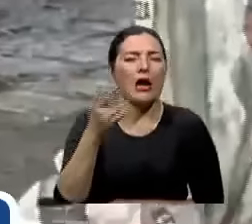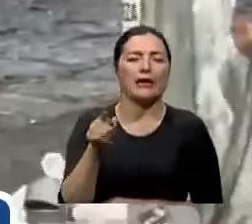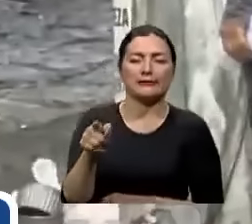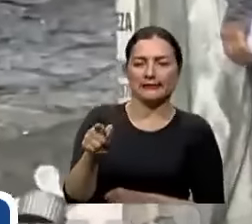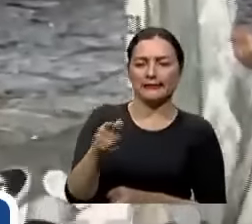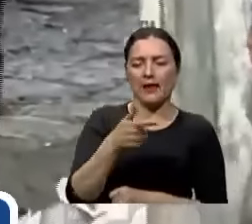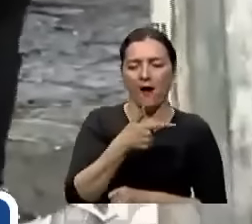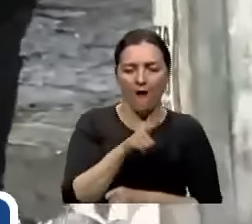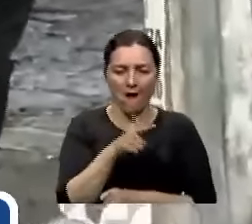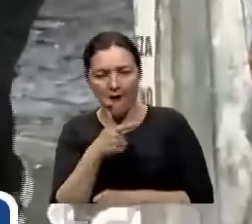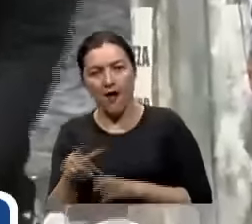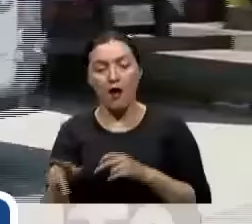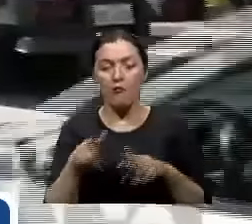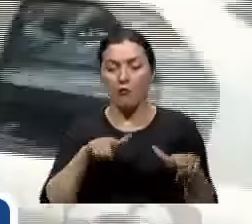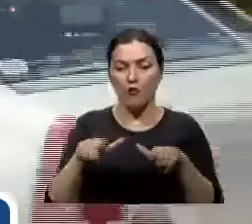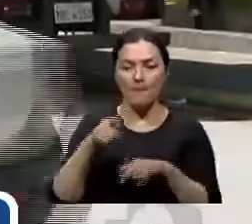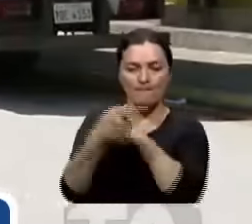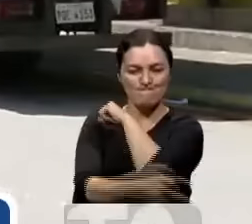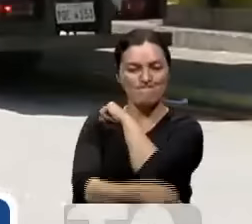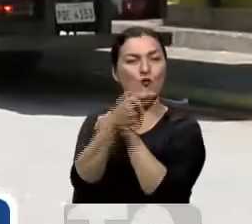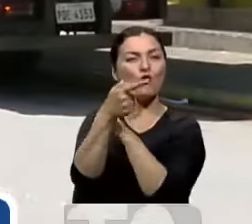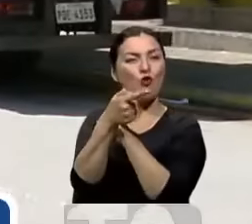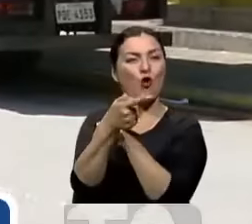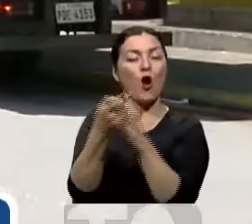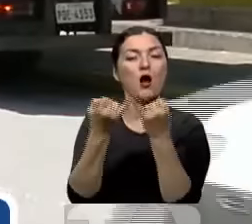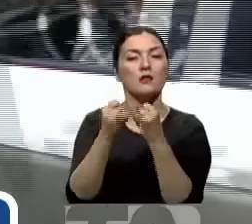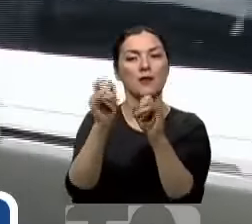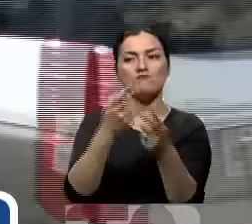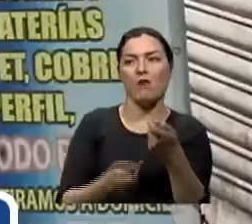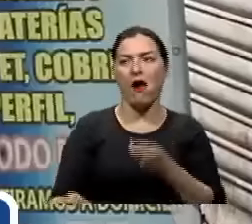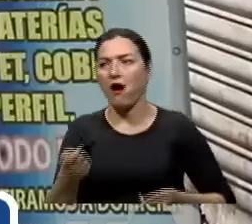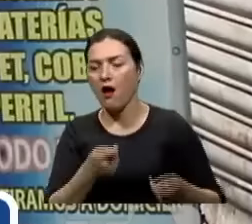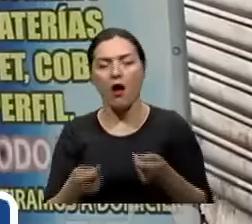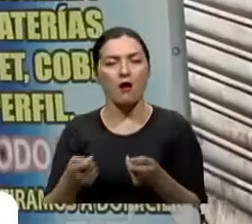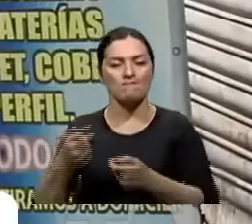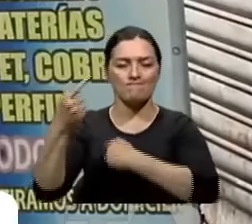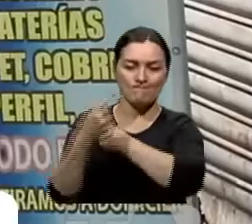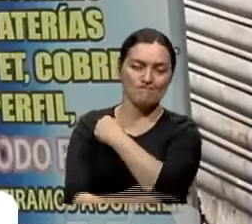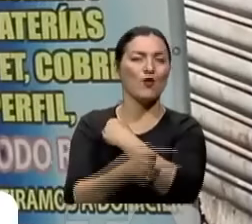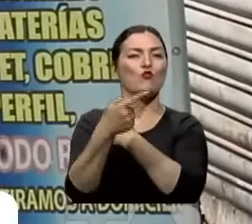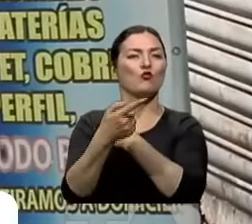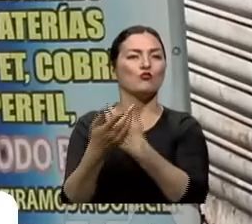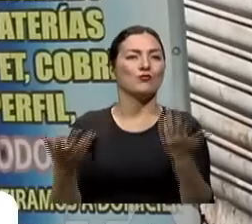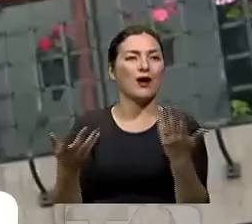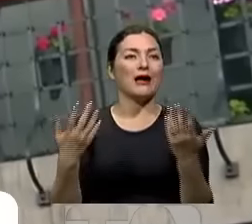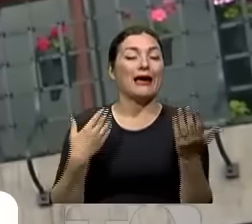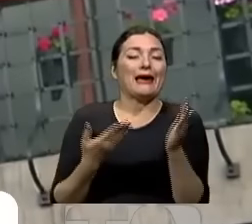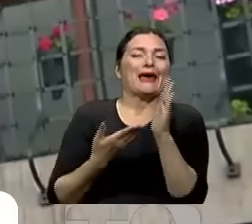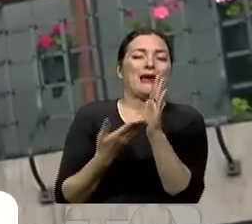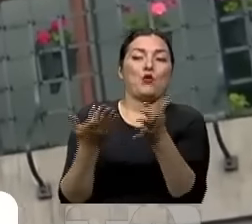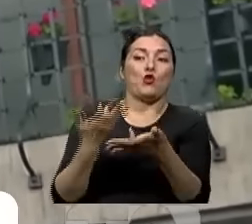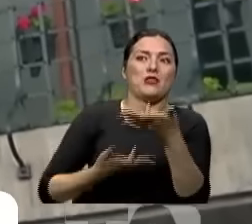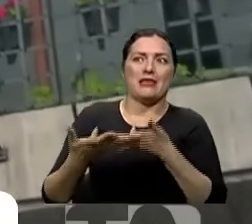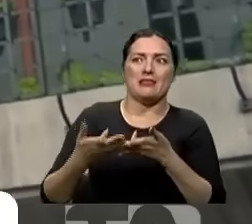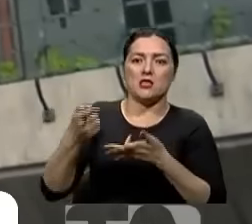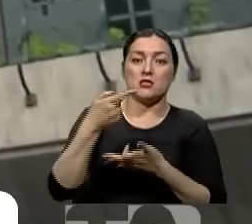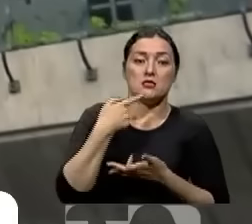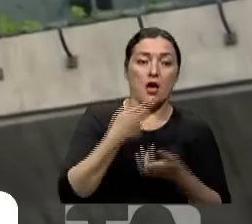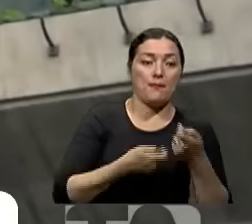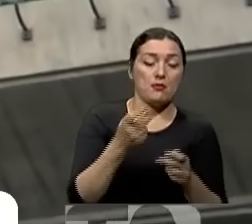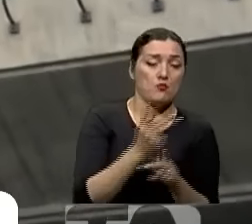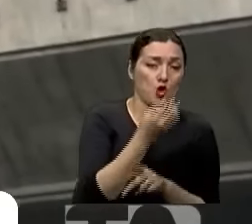a libadores en el espacio público como a los comercios que ejercen una actividad diferente a la registrada. Buscamos nuevamente a las autoridades